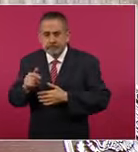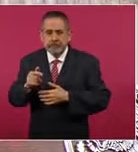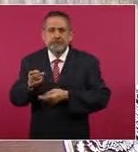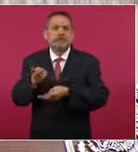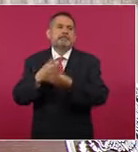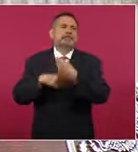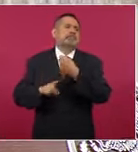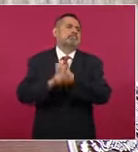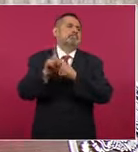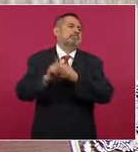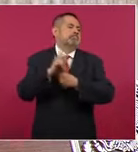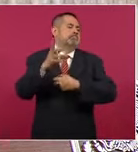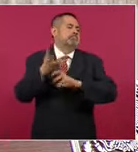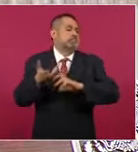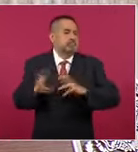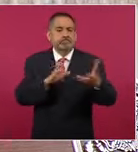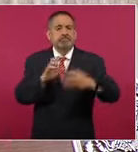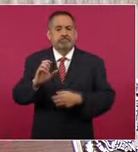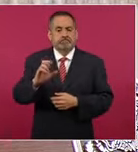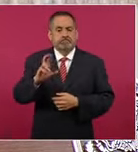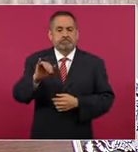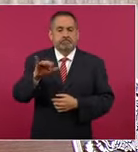las crisis.